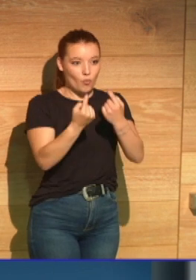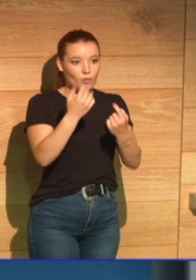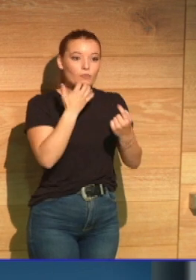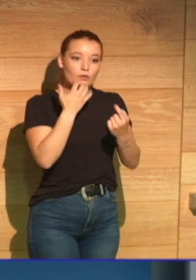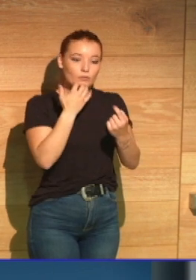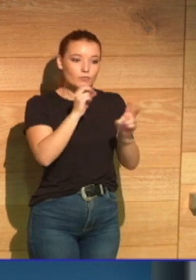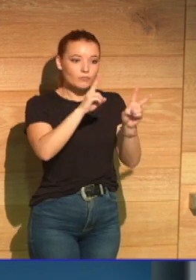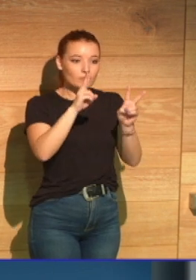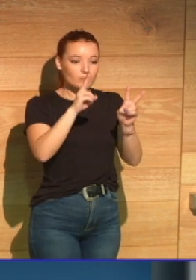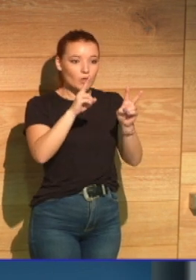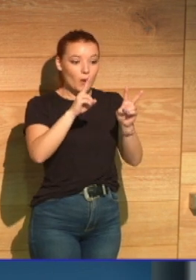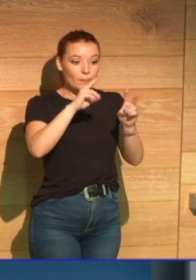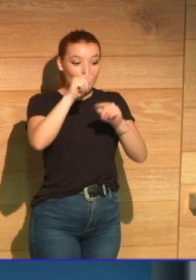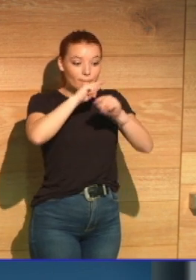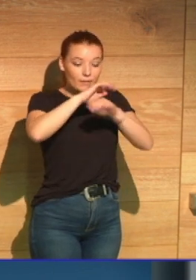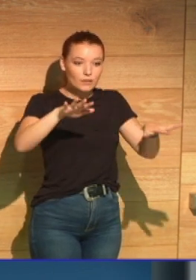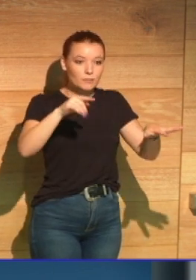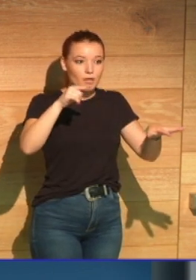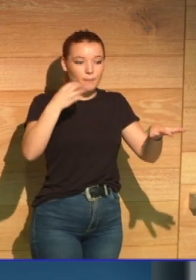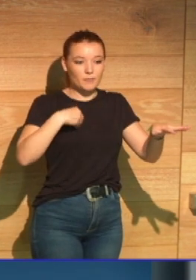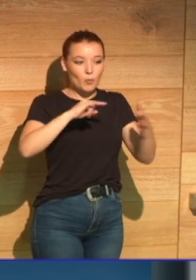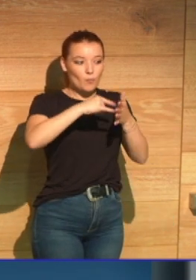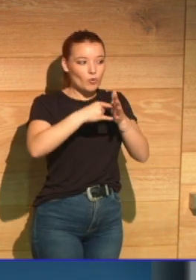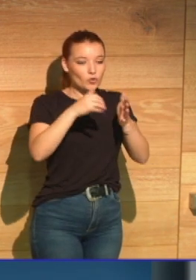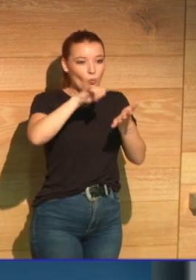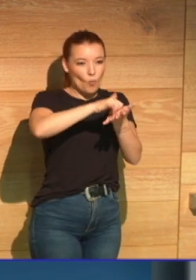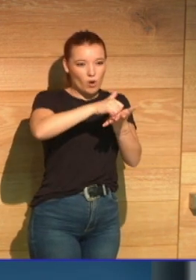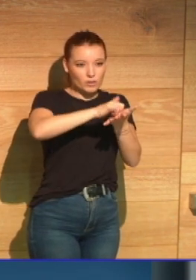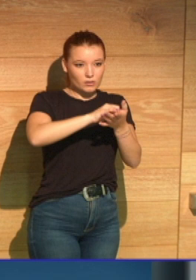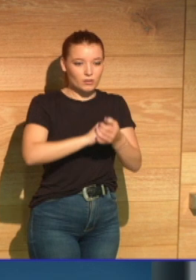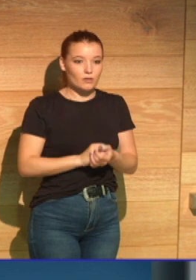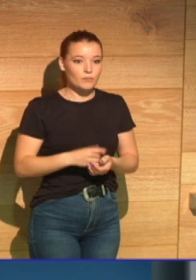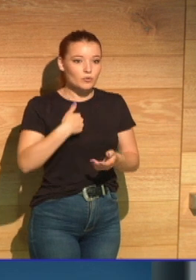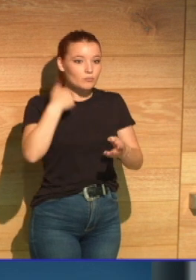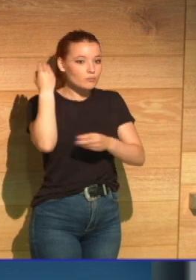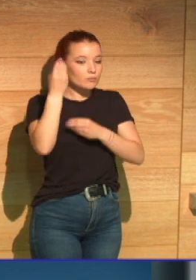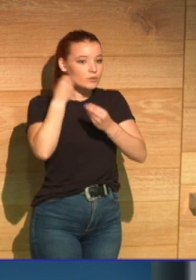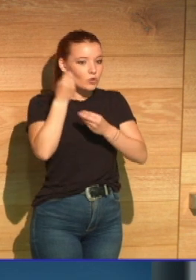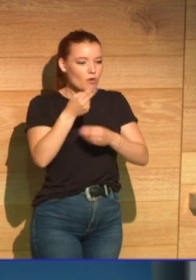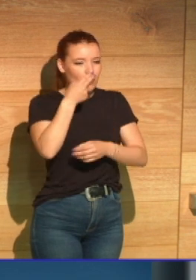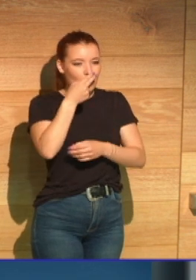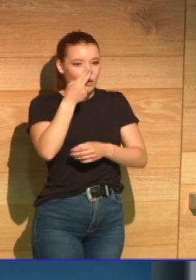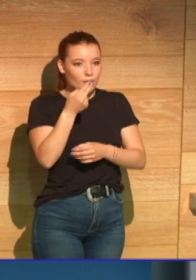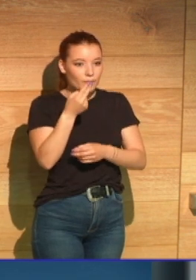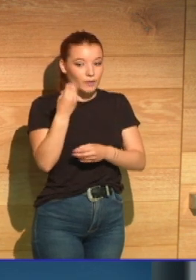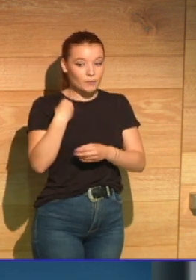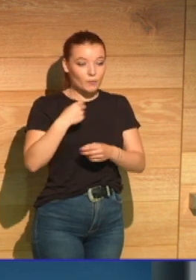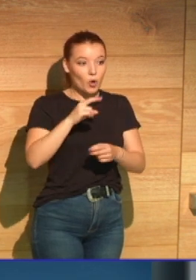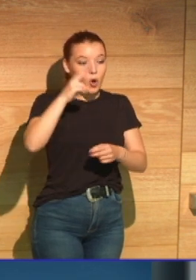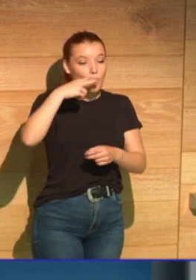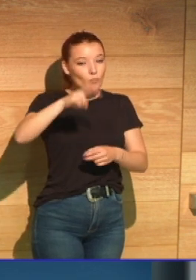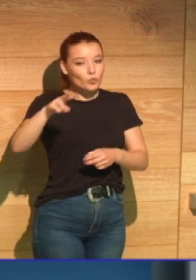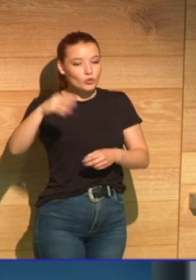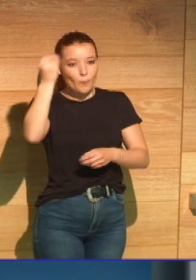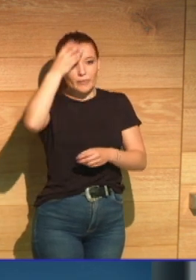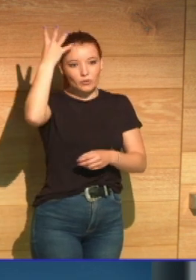con un proyecto de WhatsApp que me parece interesantísimo también para rediscutir. Pero todo eso tenía que ver con la idea misma del museo virtual. ¿Cómo